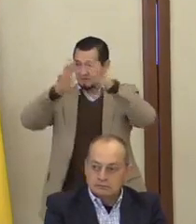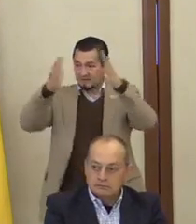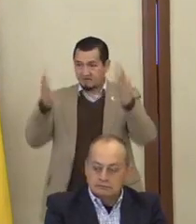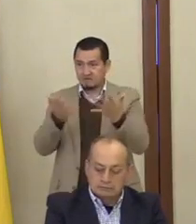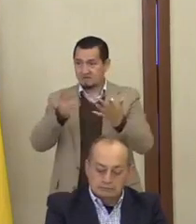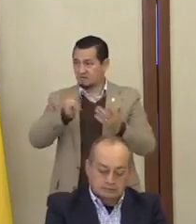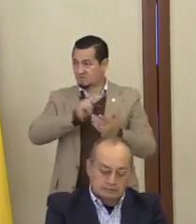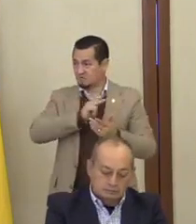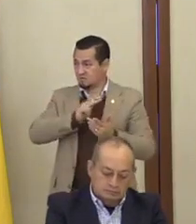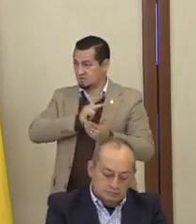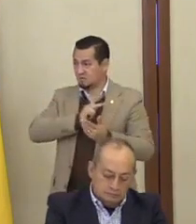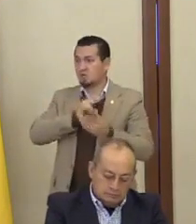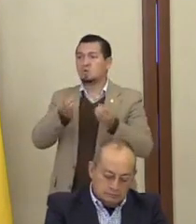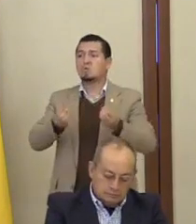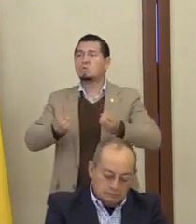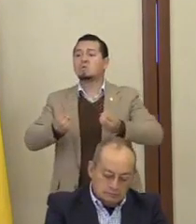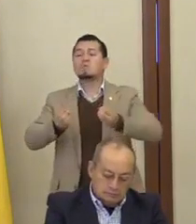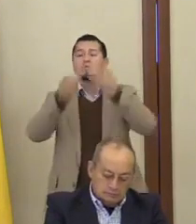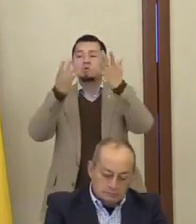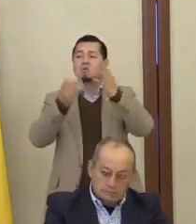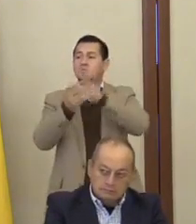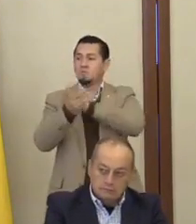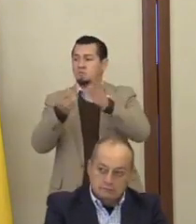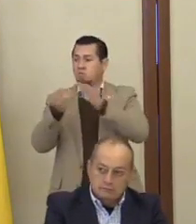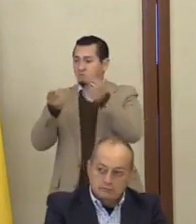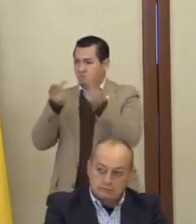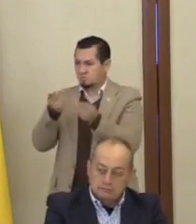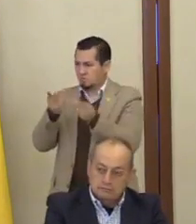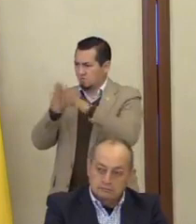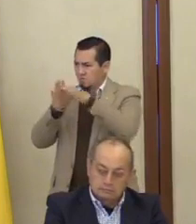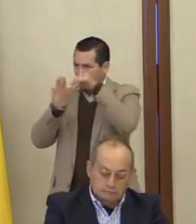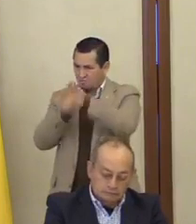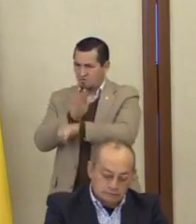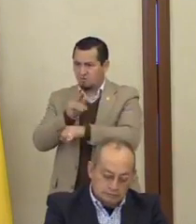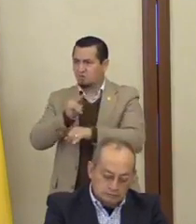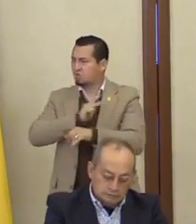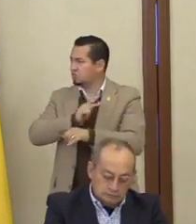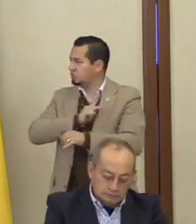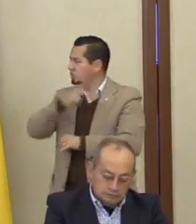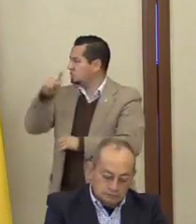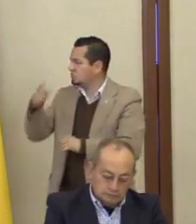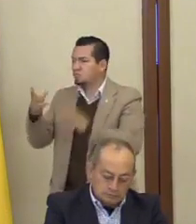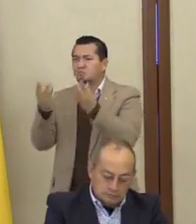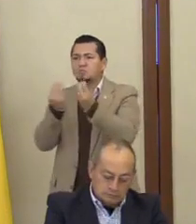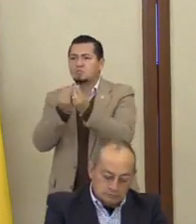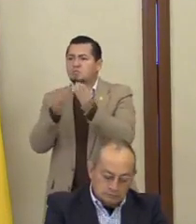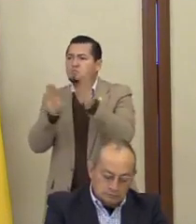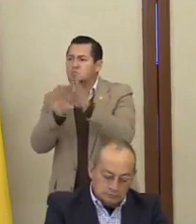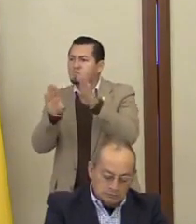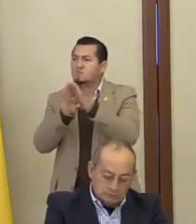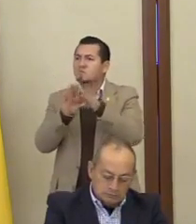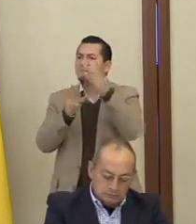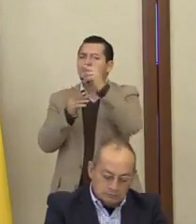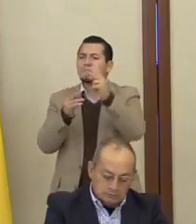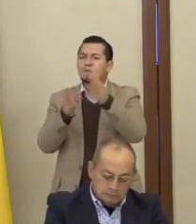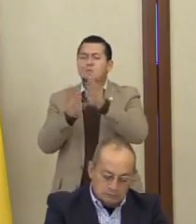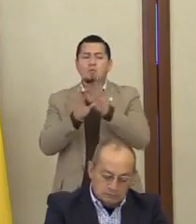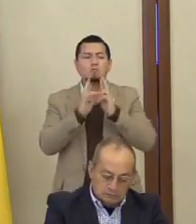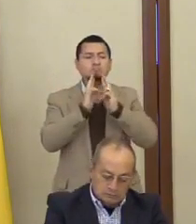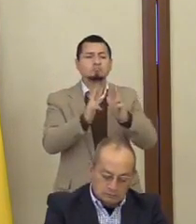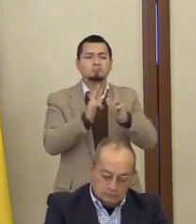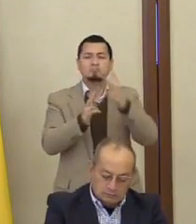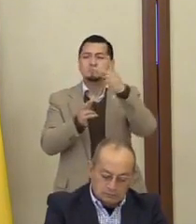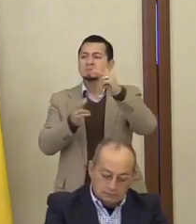carpetas, como cuántas son, y que nos pudiera detallar cómo le tendría que hacer como gobierno del Estado para esconder toda